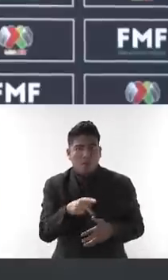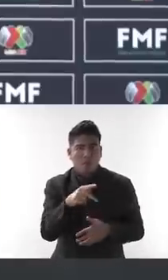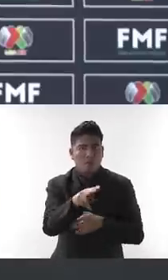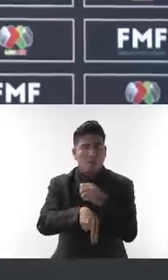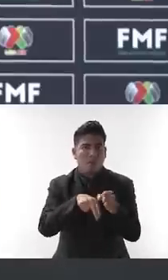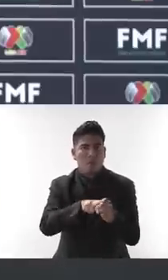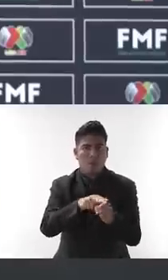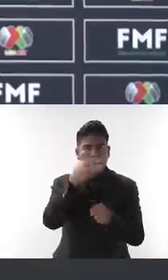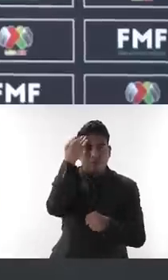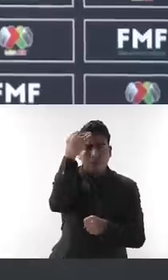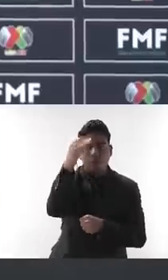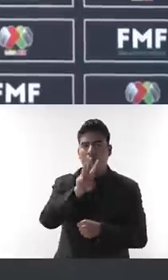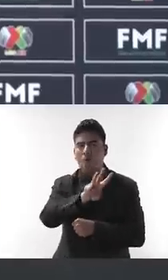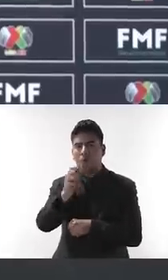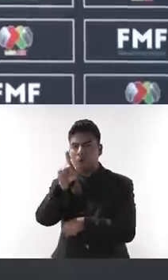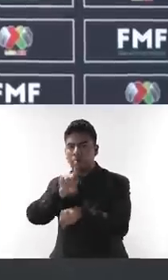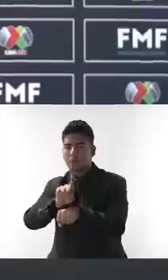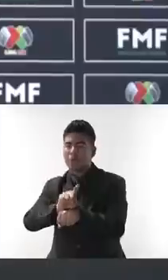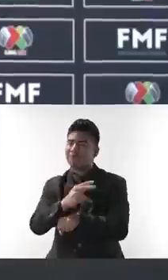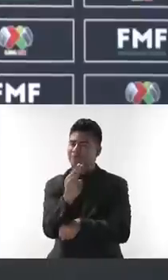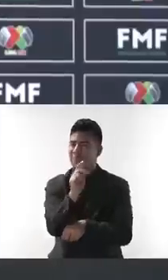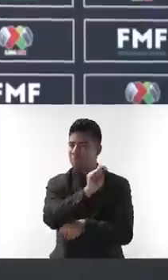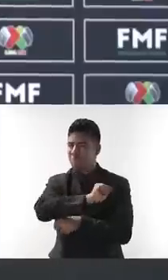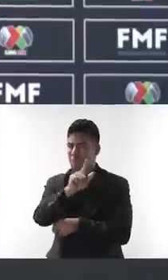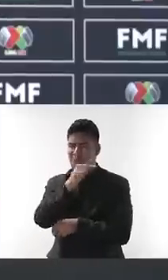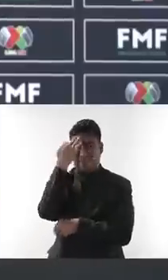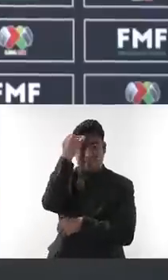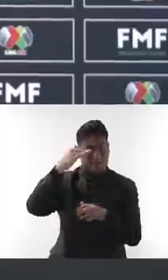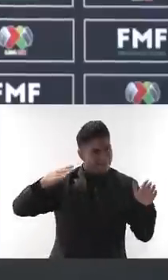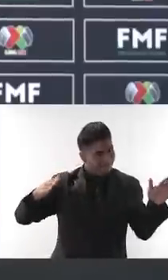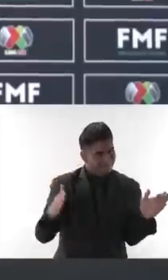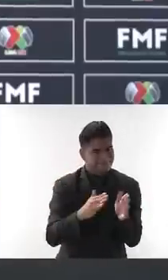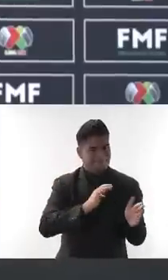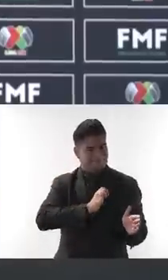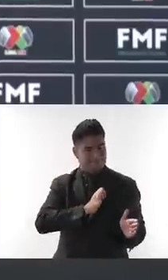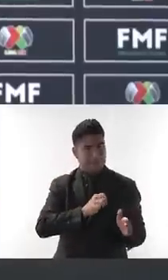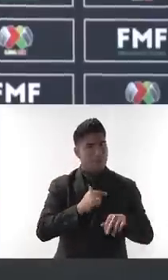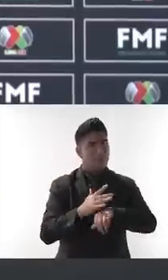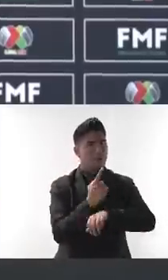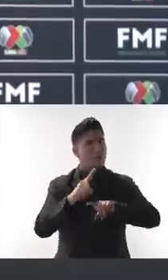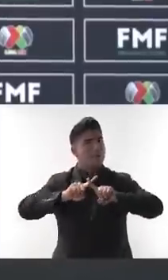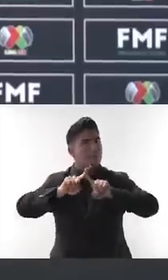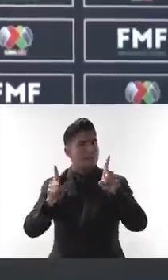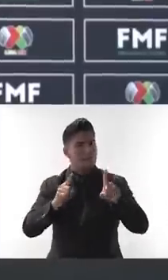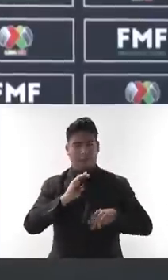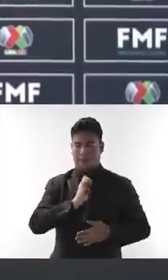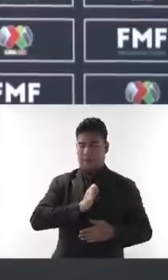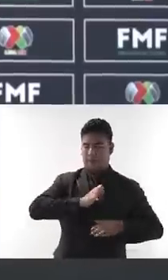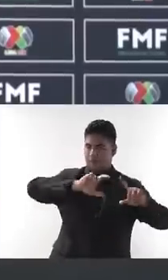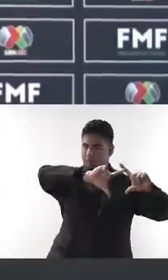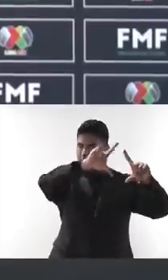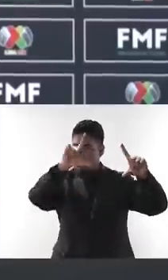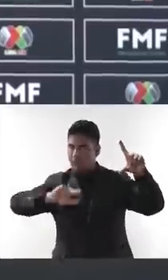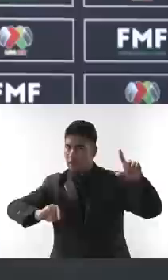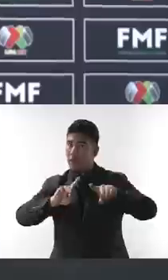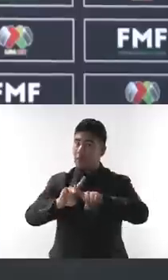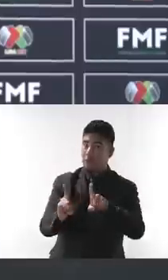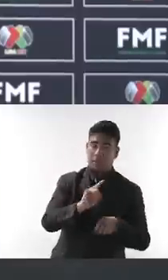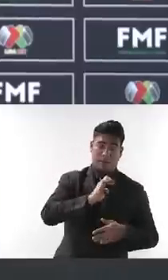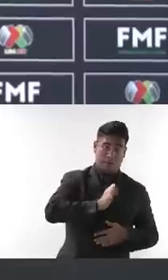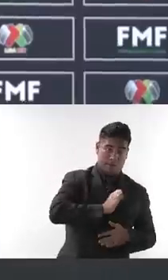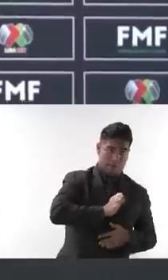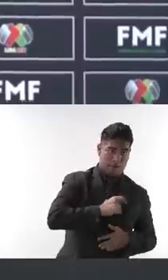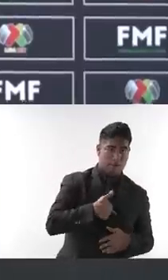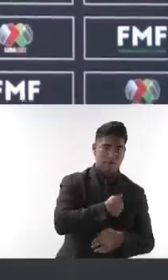reconociendo que un director técnico para selecciones nacionales es diferente a un director técnico o tiene que trabajar de manera diferente a un